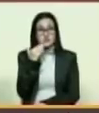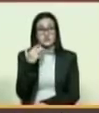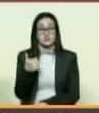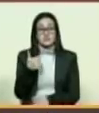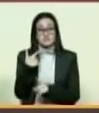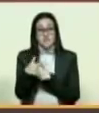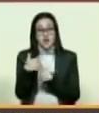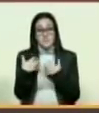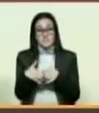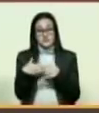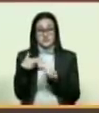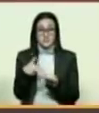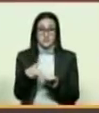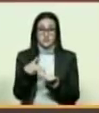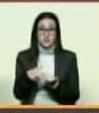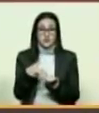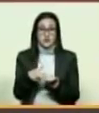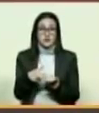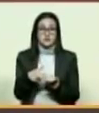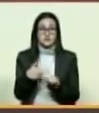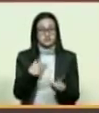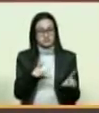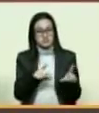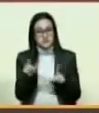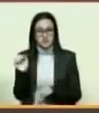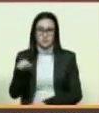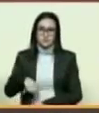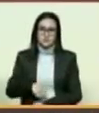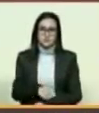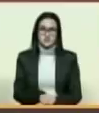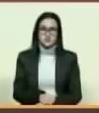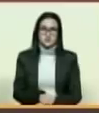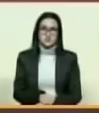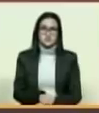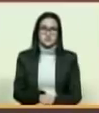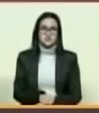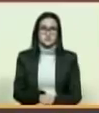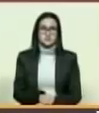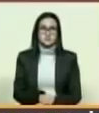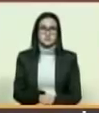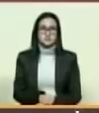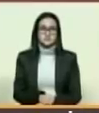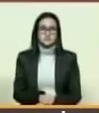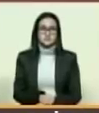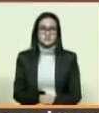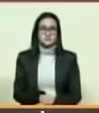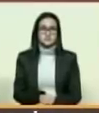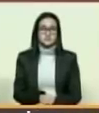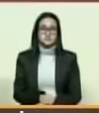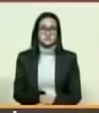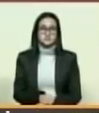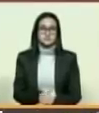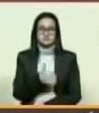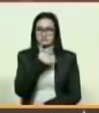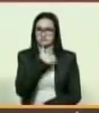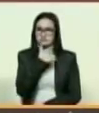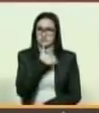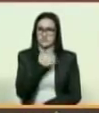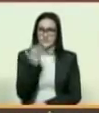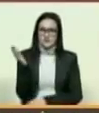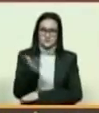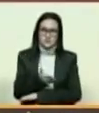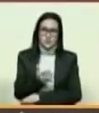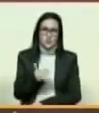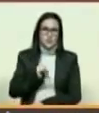empresas petroleras. Nosotros ya estamos listos para enfrentar esa y otro tipo de